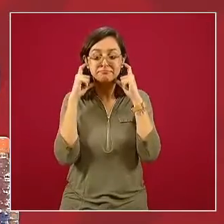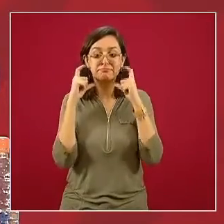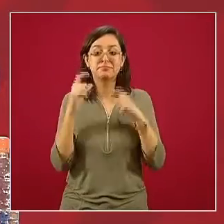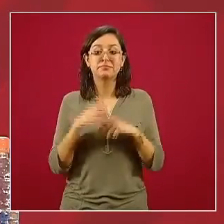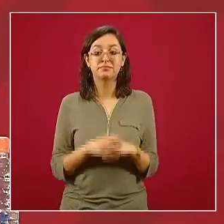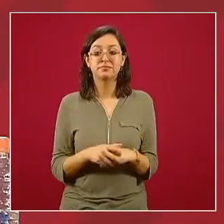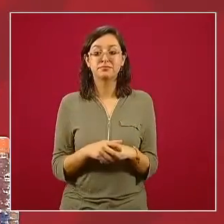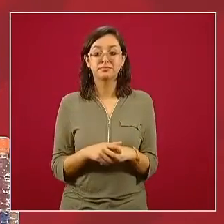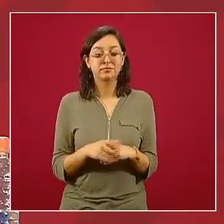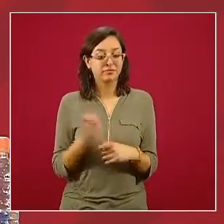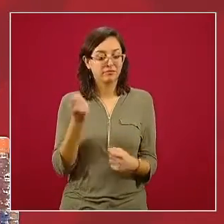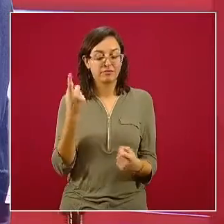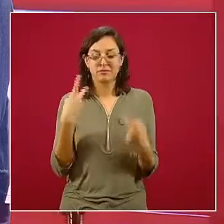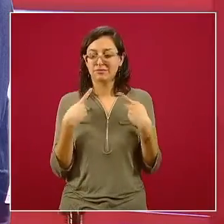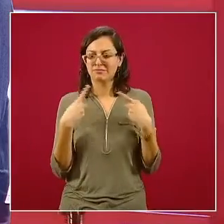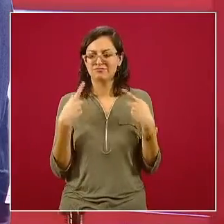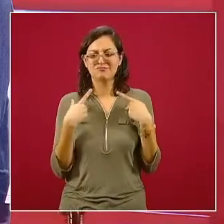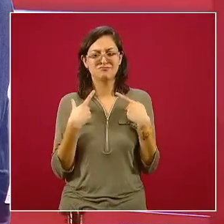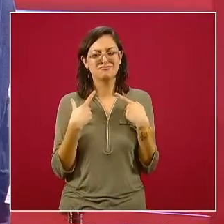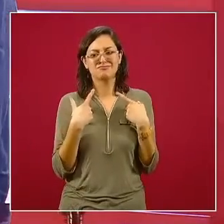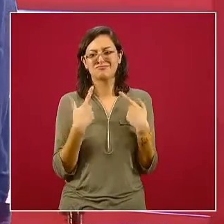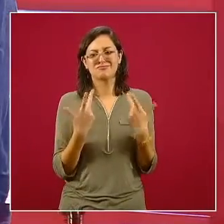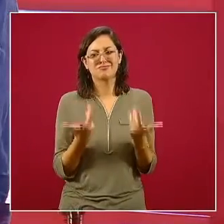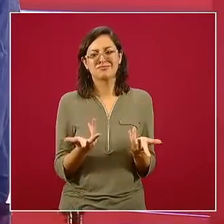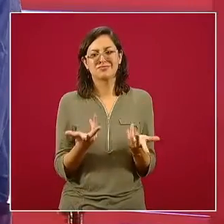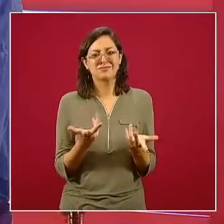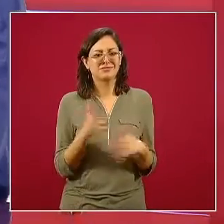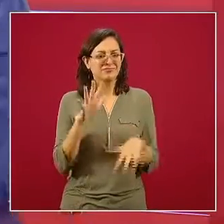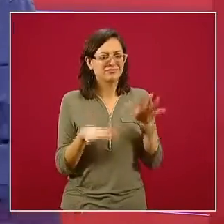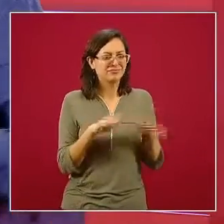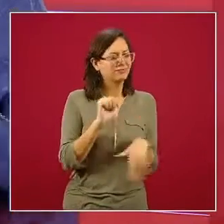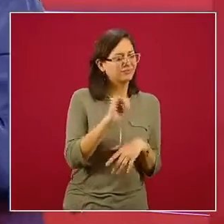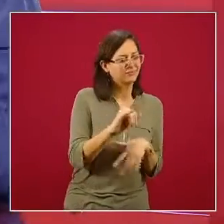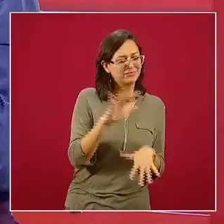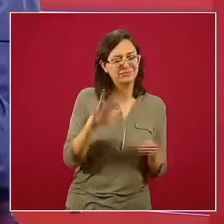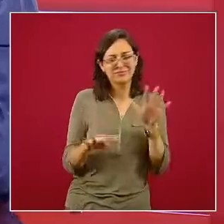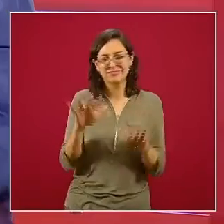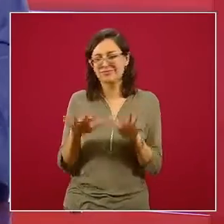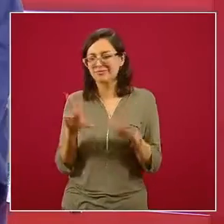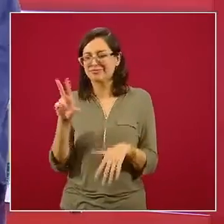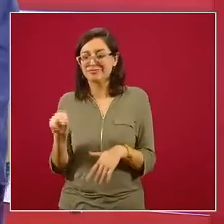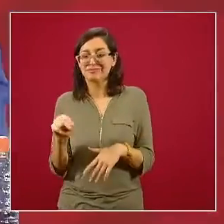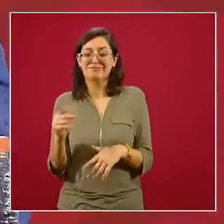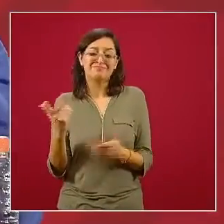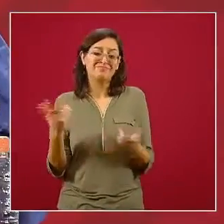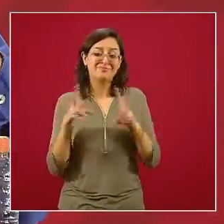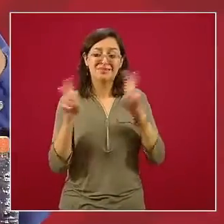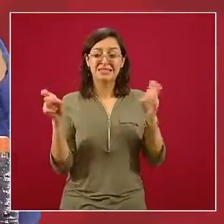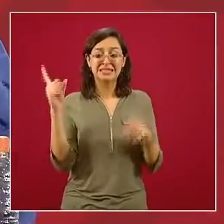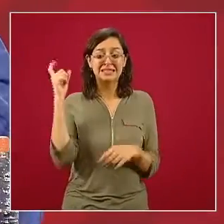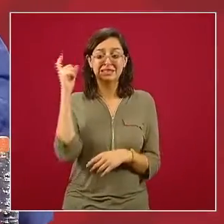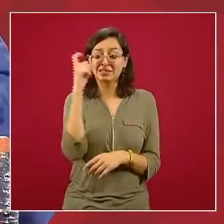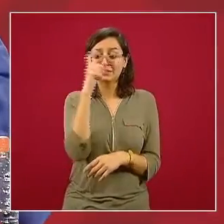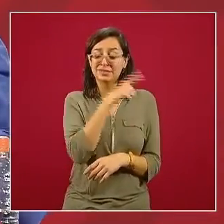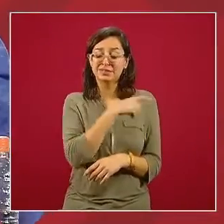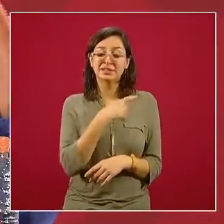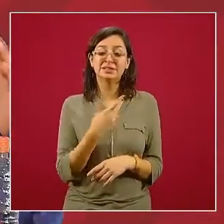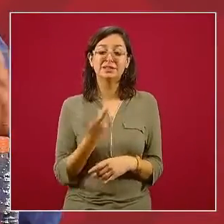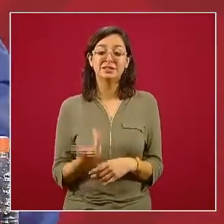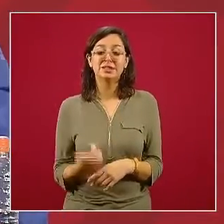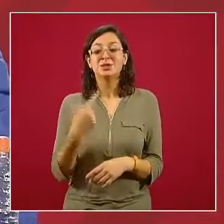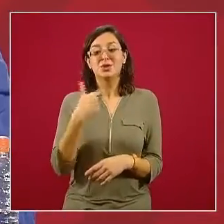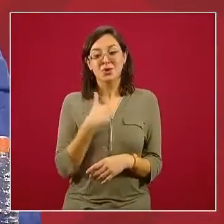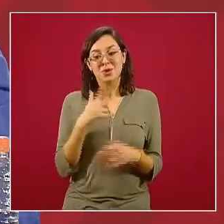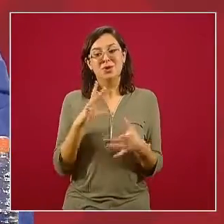y hay gente que sigue inquietando de por qué. A veces digo que sí, a veces no. A los cubrebocas es un tema difícil de comprender y lo trataré